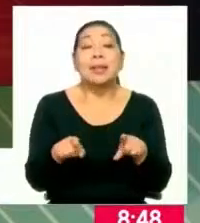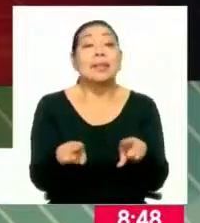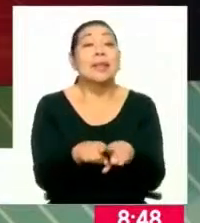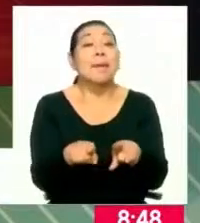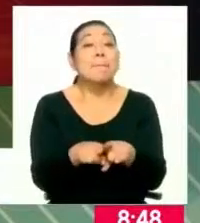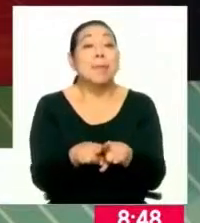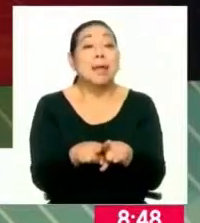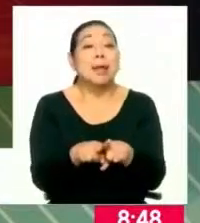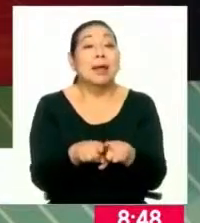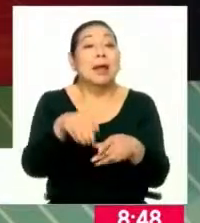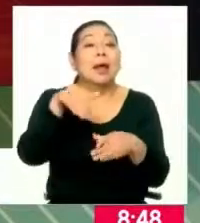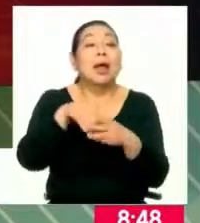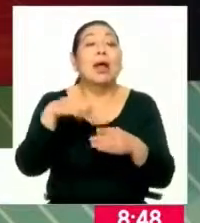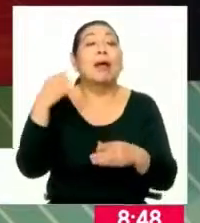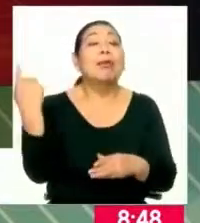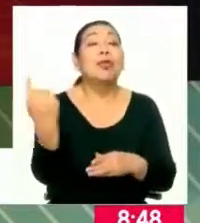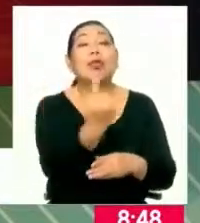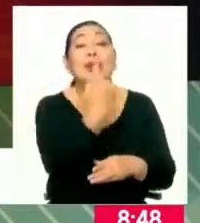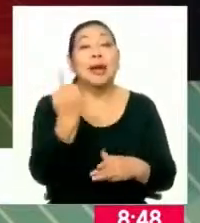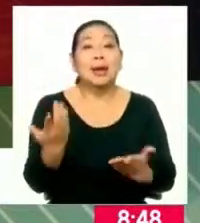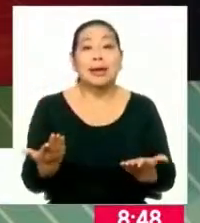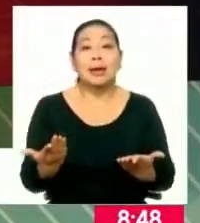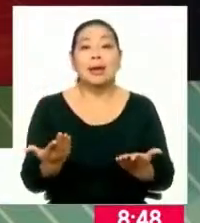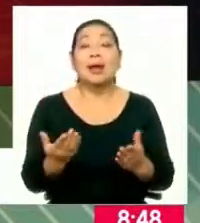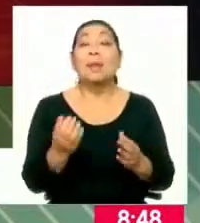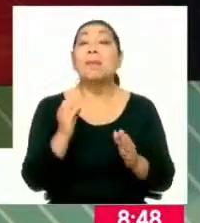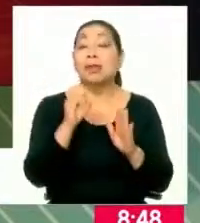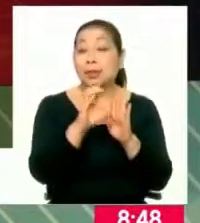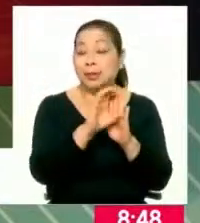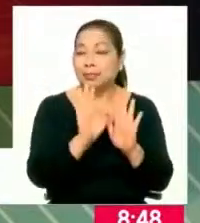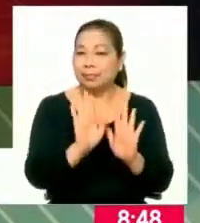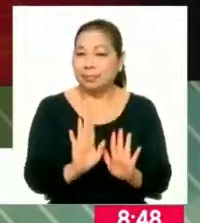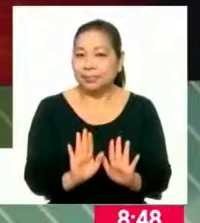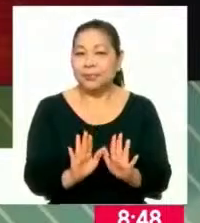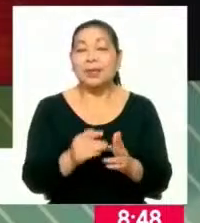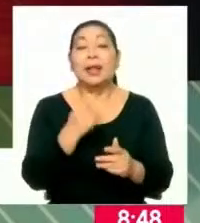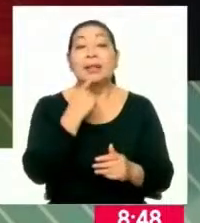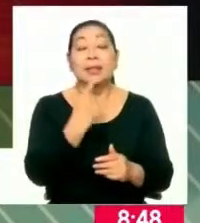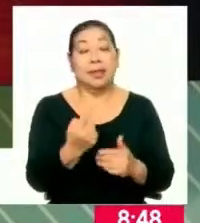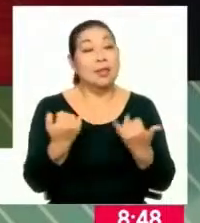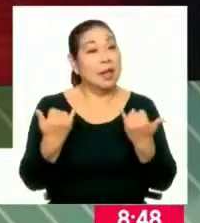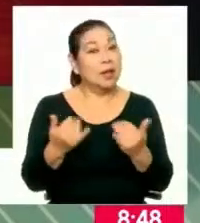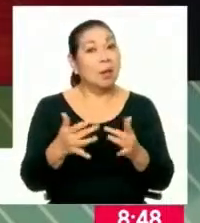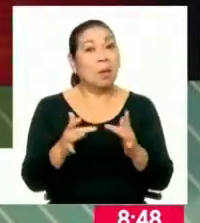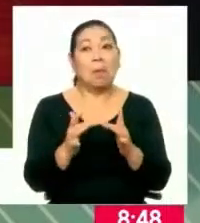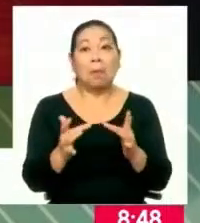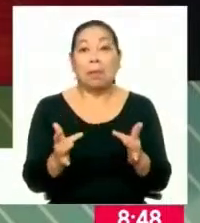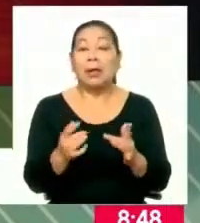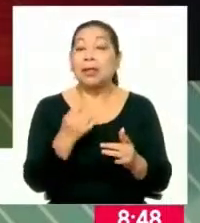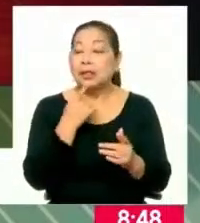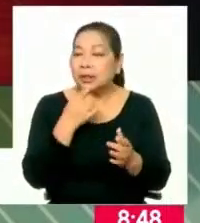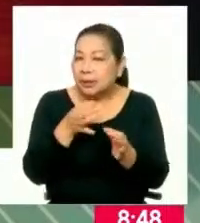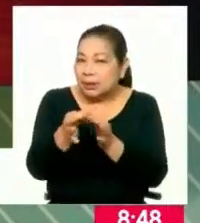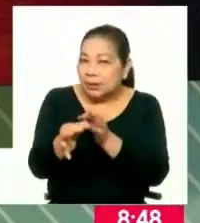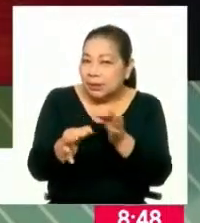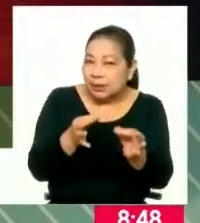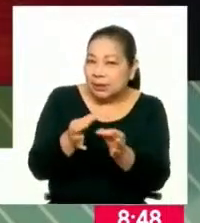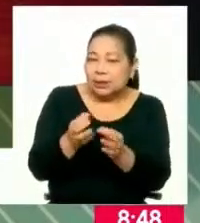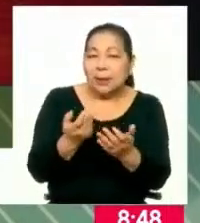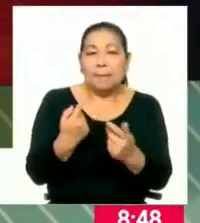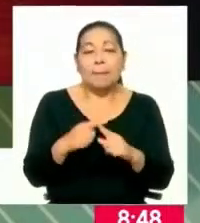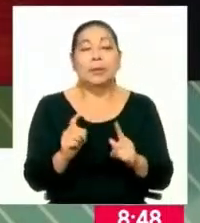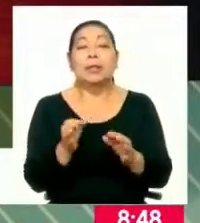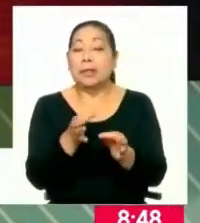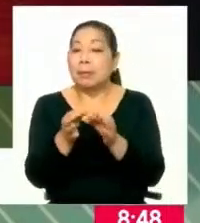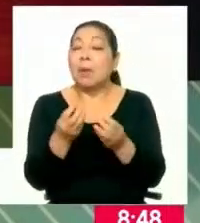de una elección general. No, pero así está constituido, ¿no? Lo que pasa es lo siguiente, ahí hay un vacío, y sí me gustaría entrar por ese